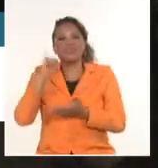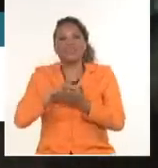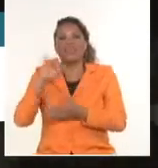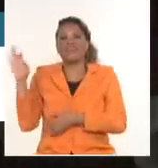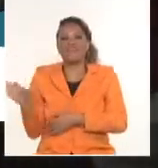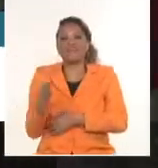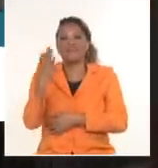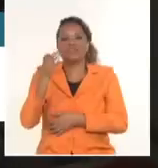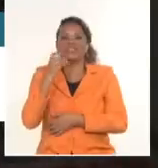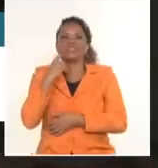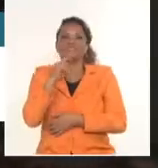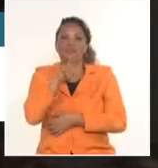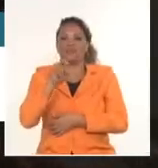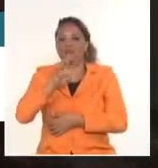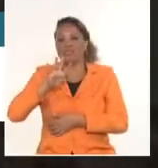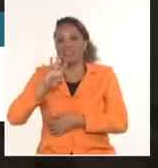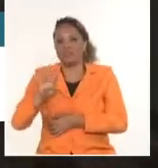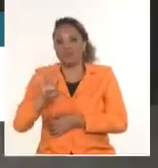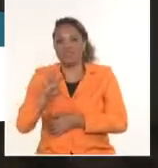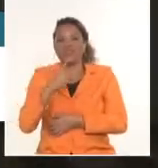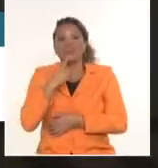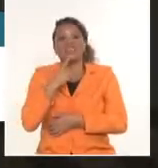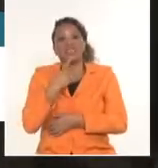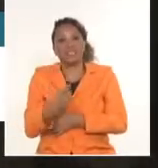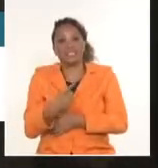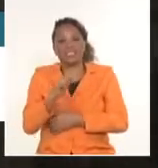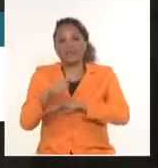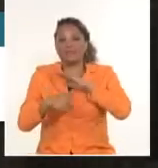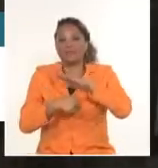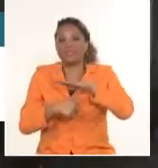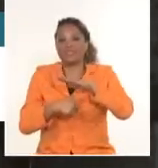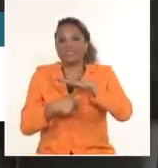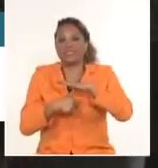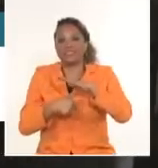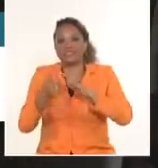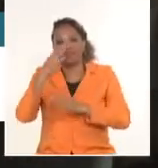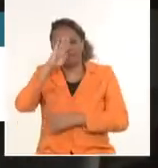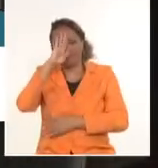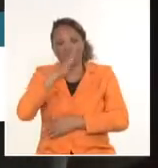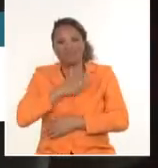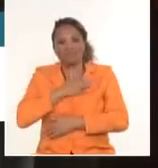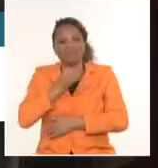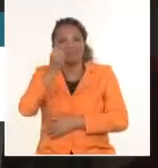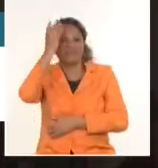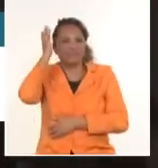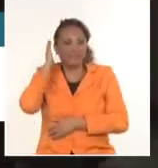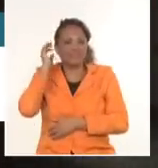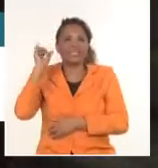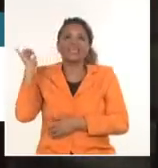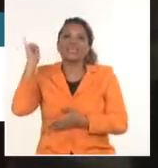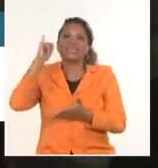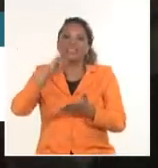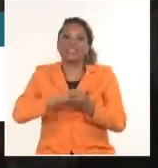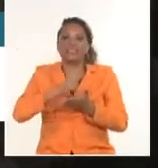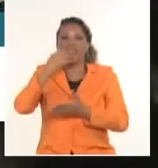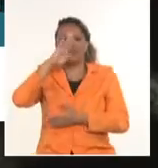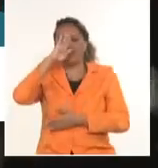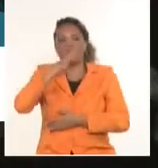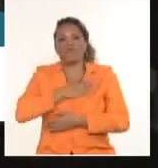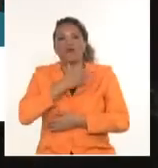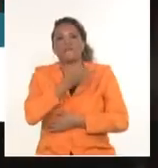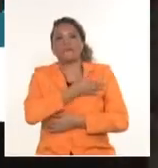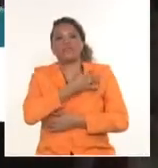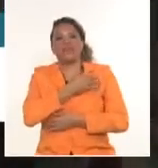París 2024, y lo decía así el presidente de la República: regresan a la patria con la medalla de